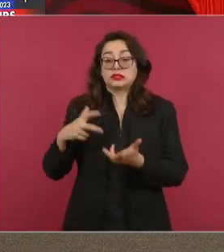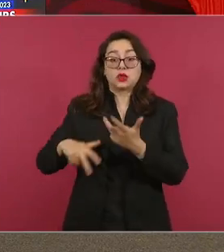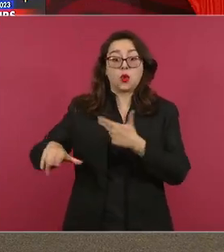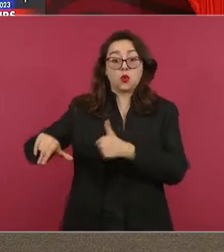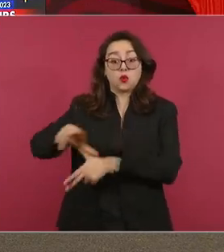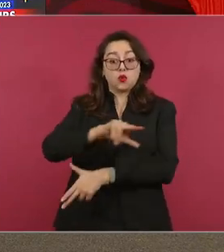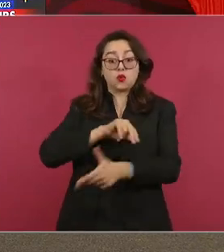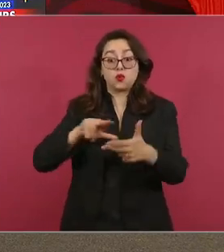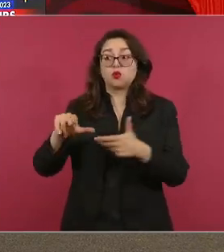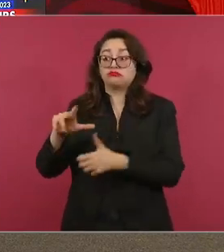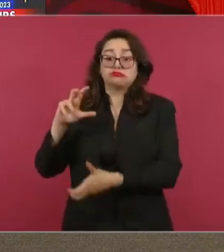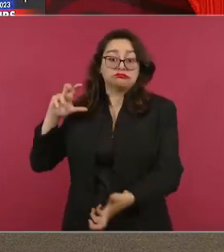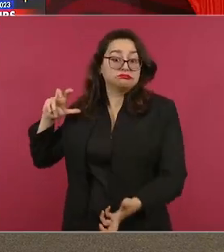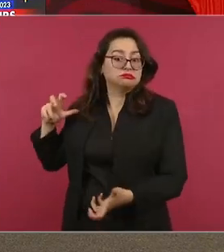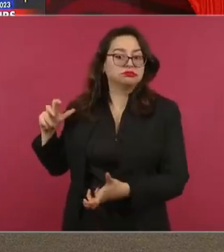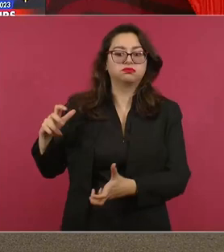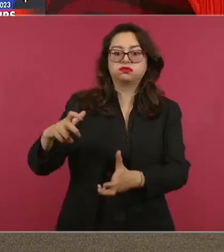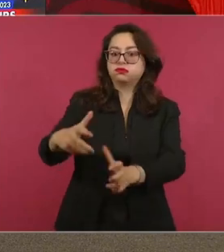huracán que